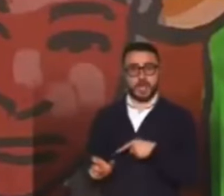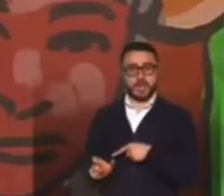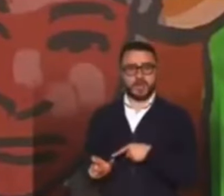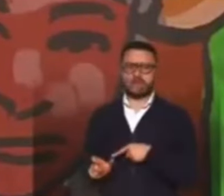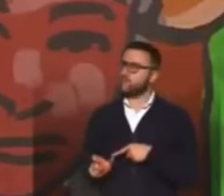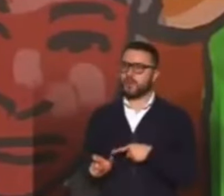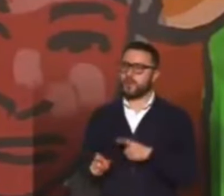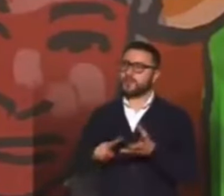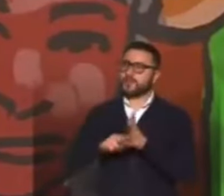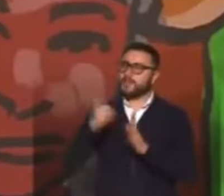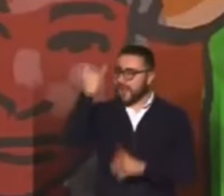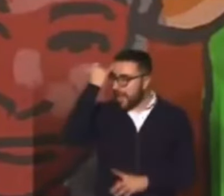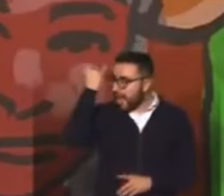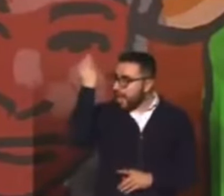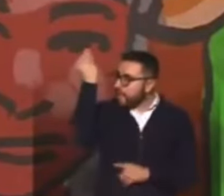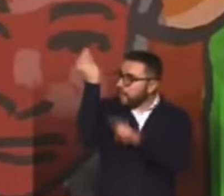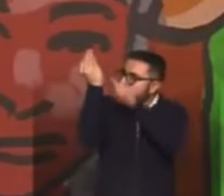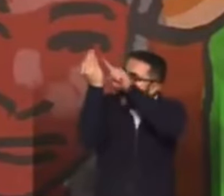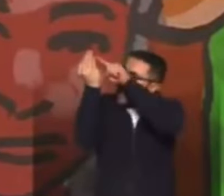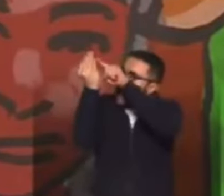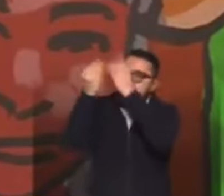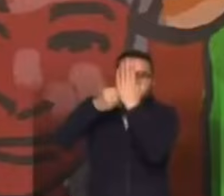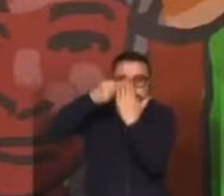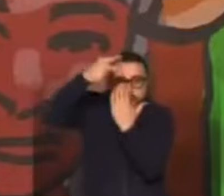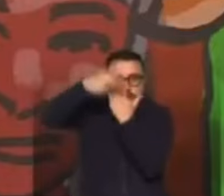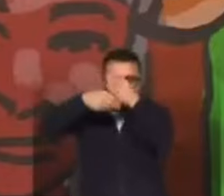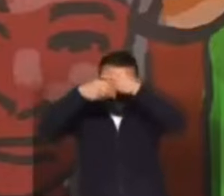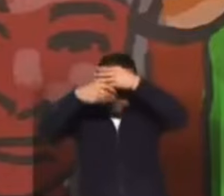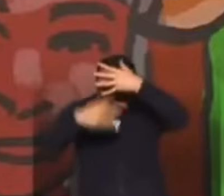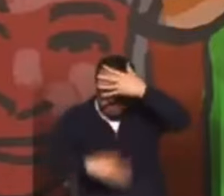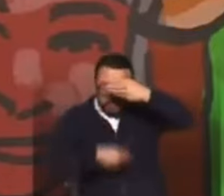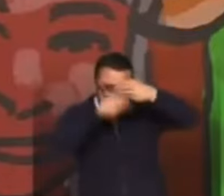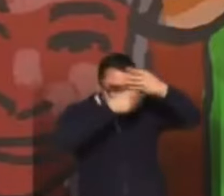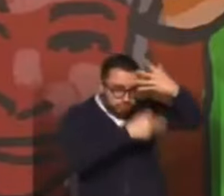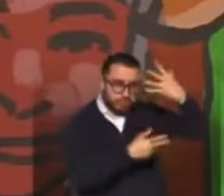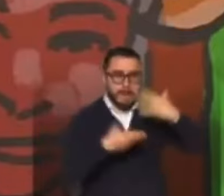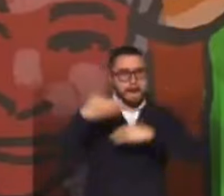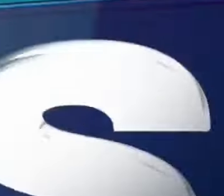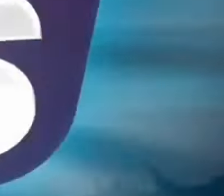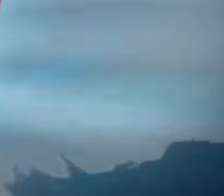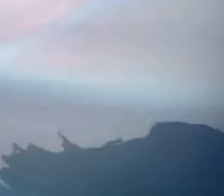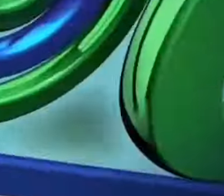se trata de ideas y proyectos, se trata de banderas.